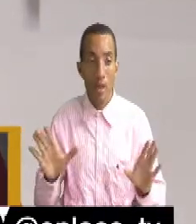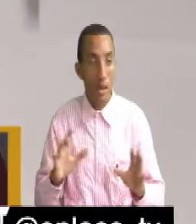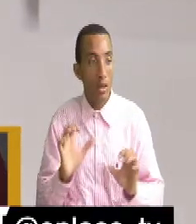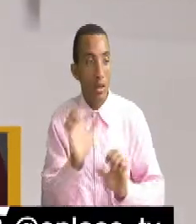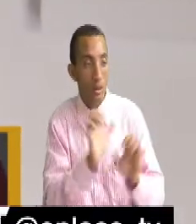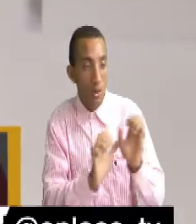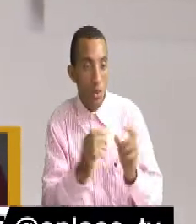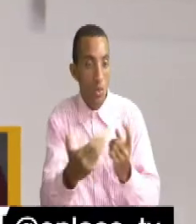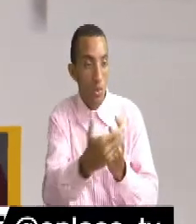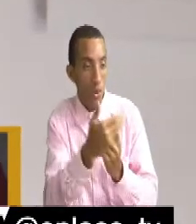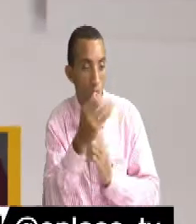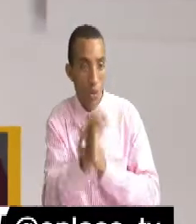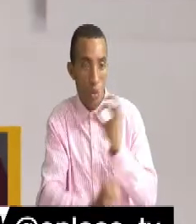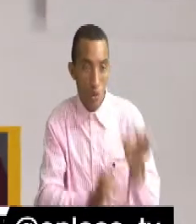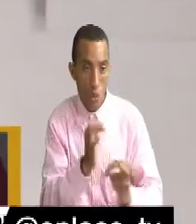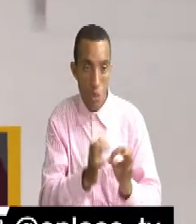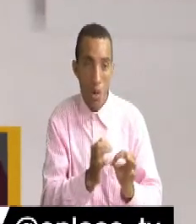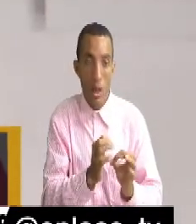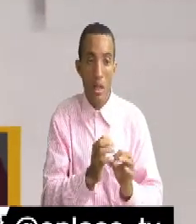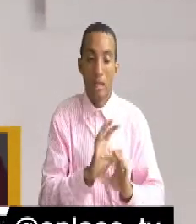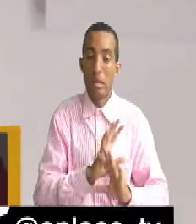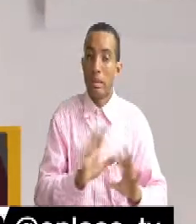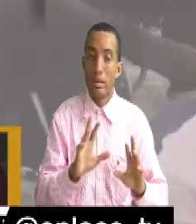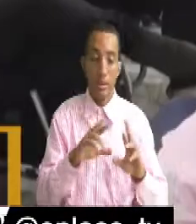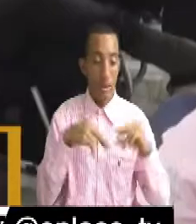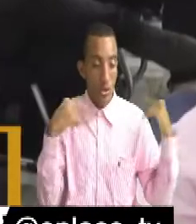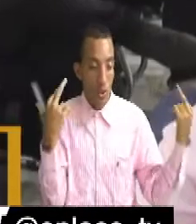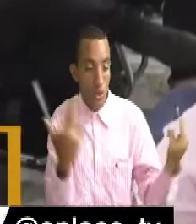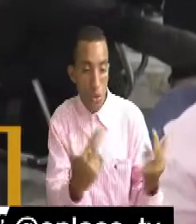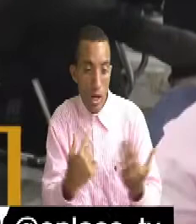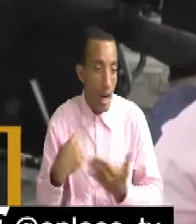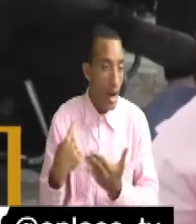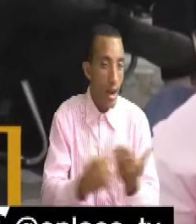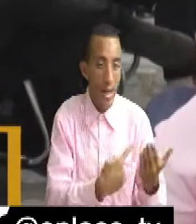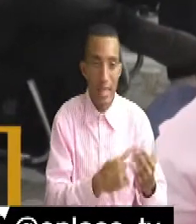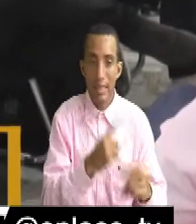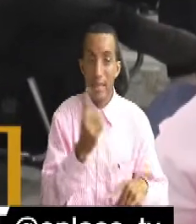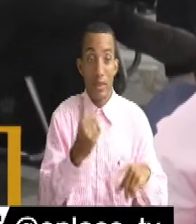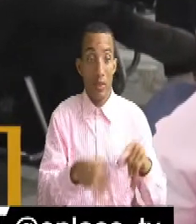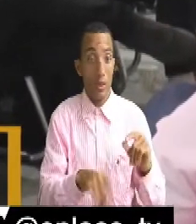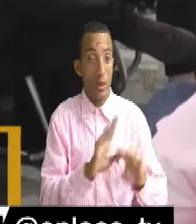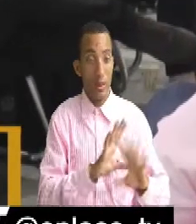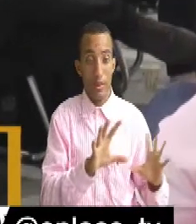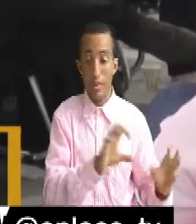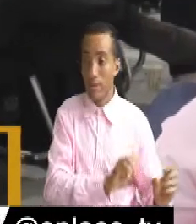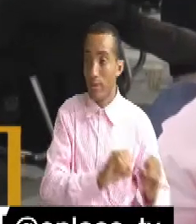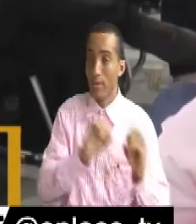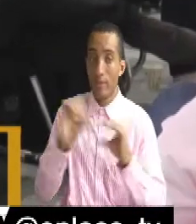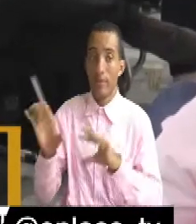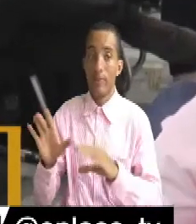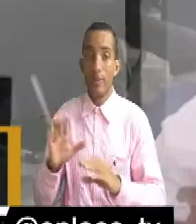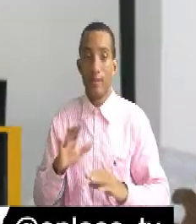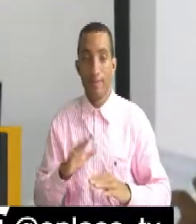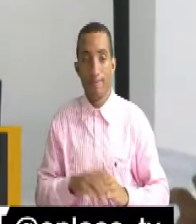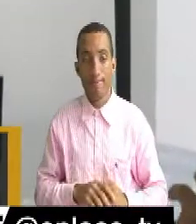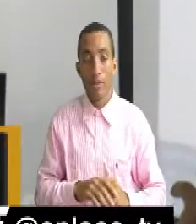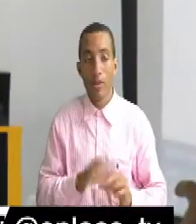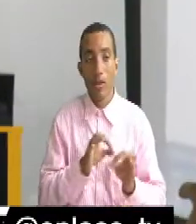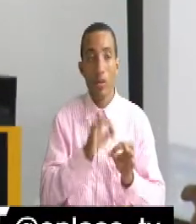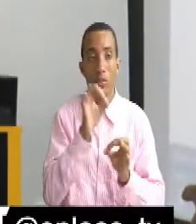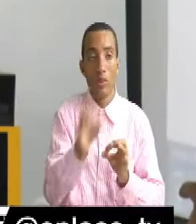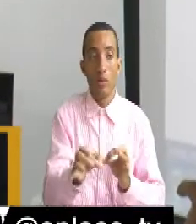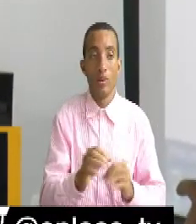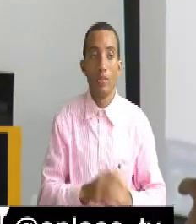seguridad para que se pueda sesionar de una manera formal, de una manera tranquila en este municipio. Por eso